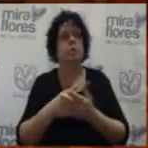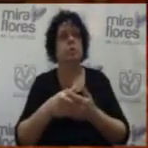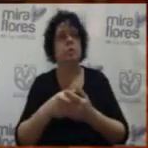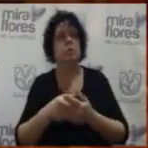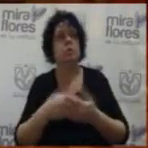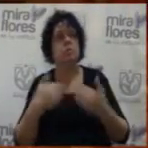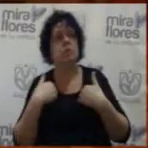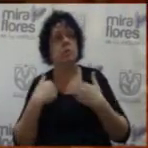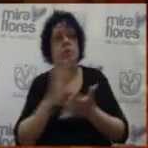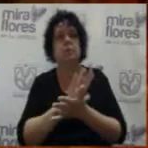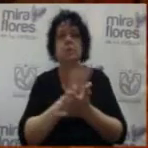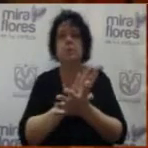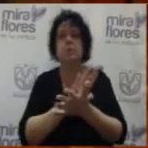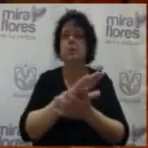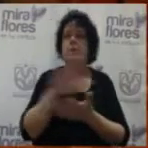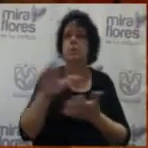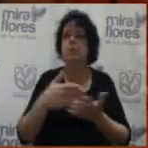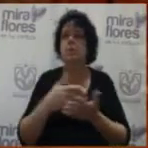observación, es el momento de realizarla.